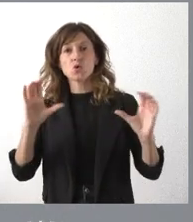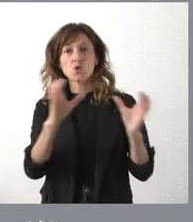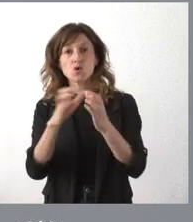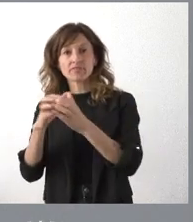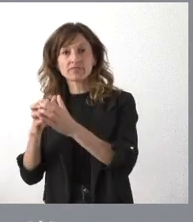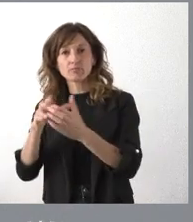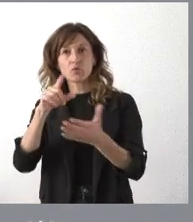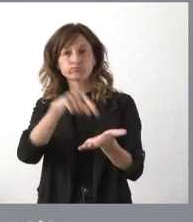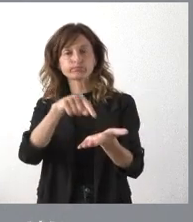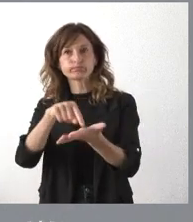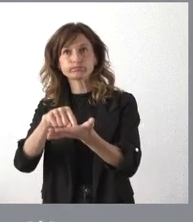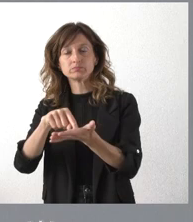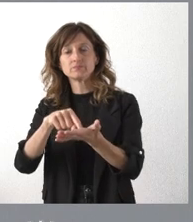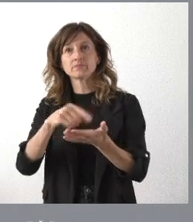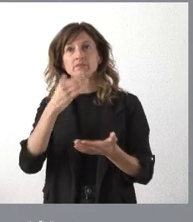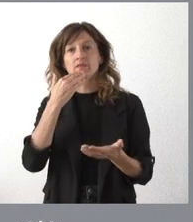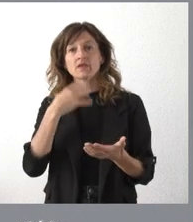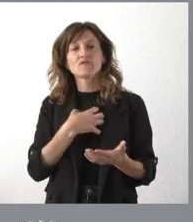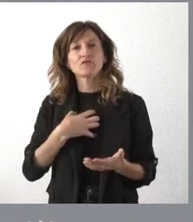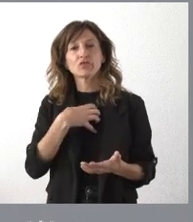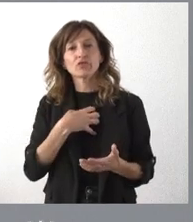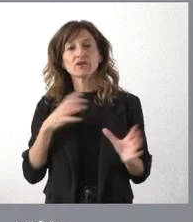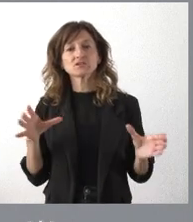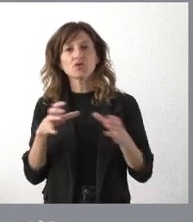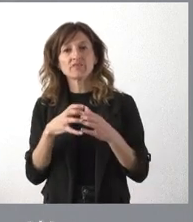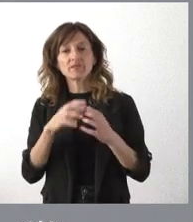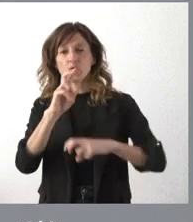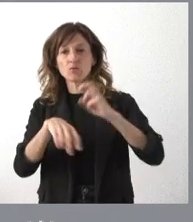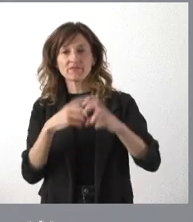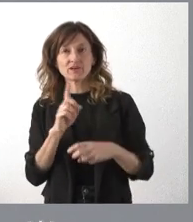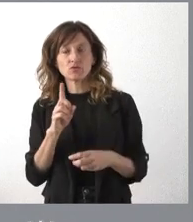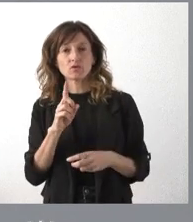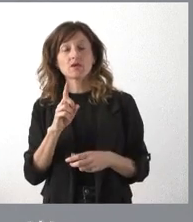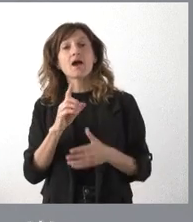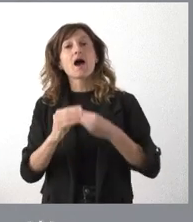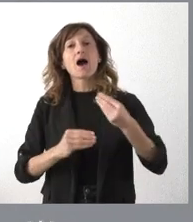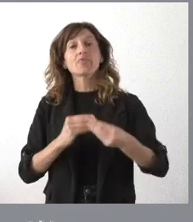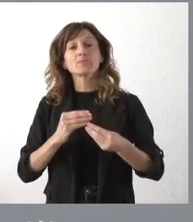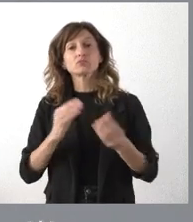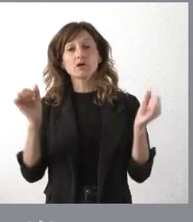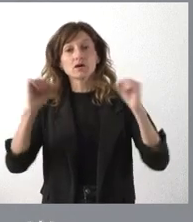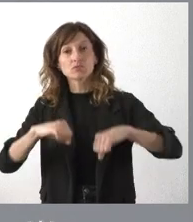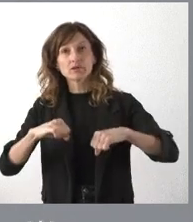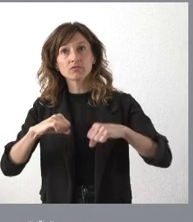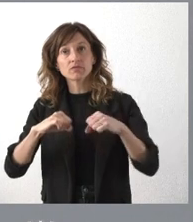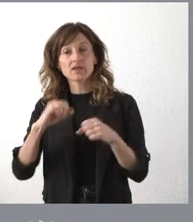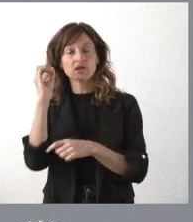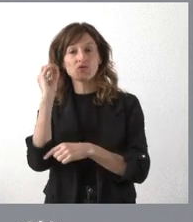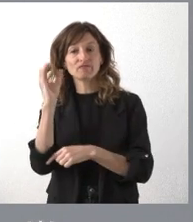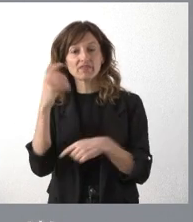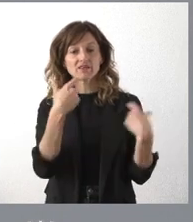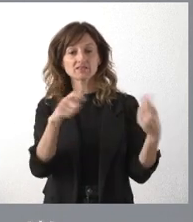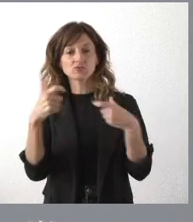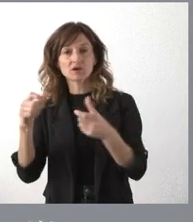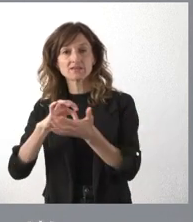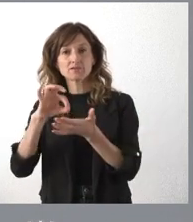específico no se modifican las funciones de este colectivo lo que hacemos es cumplir los acuerdos de la conferencia sectorial en materia